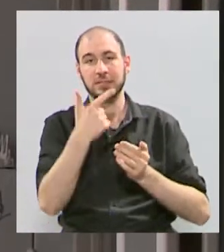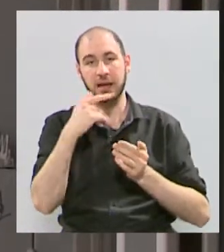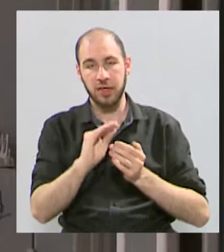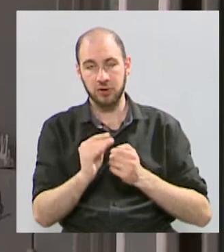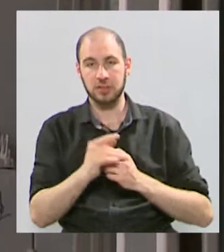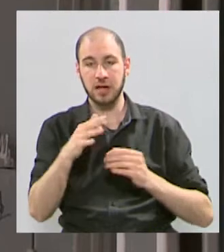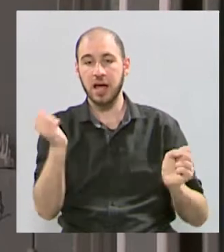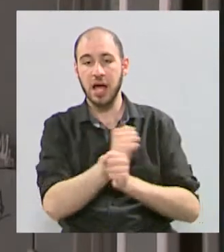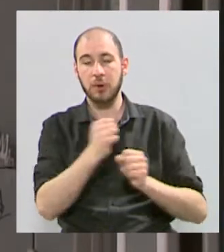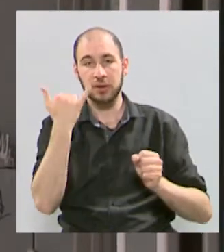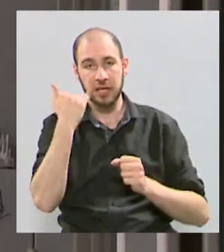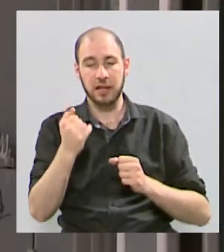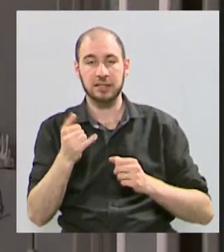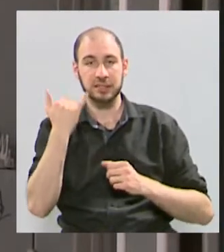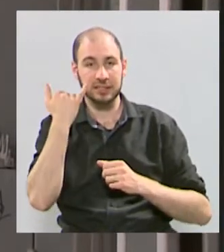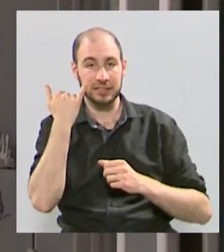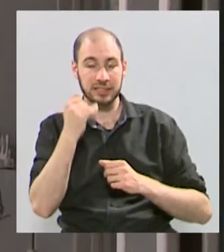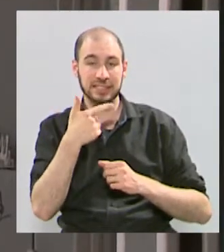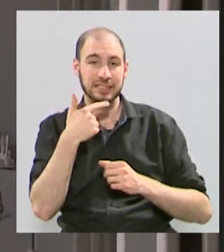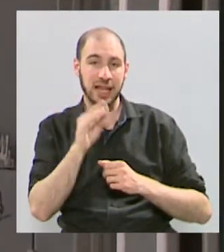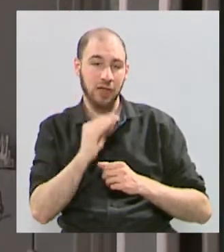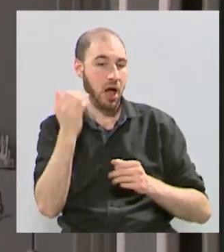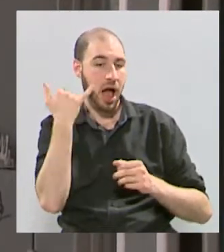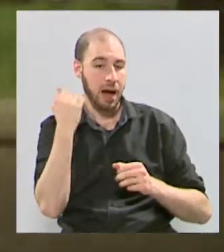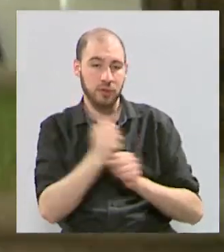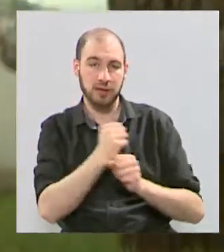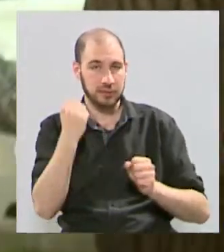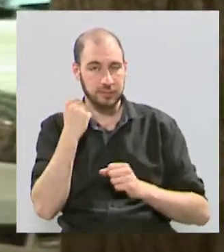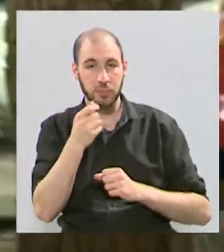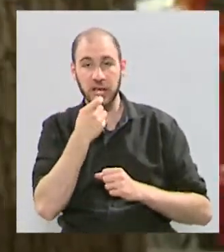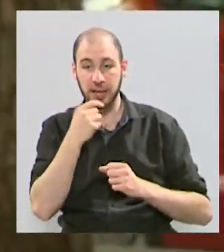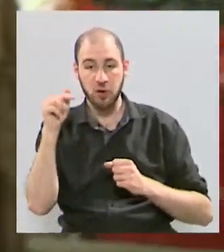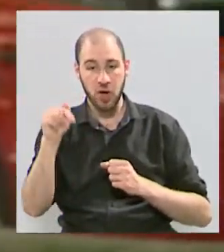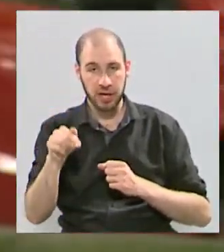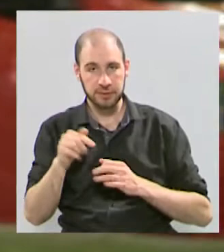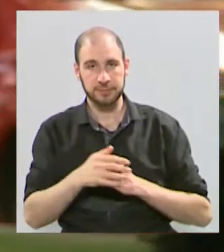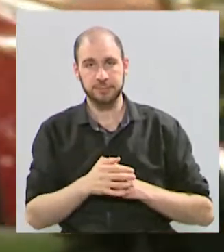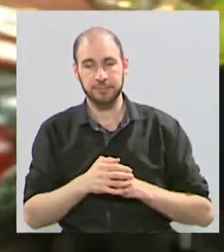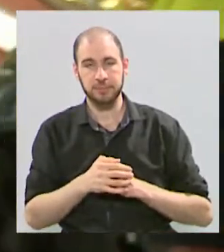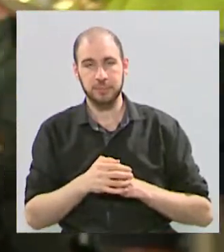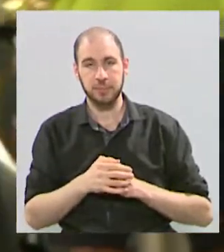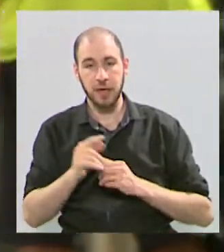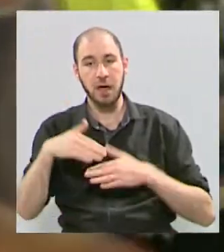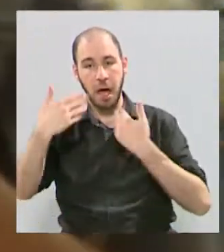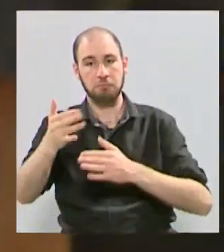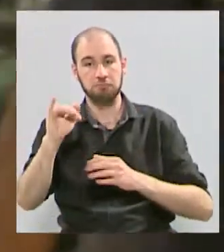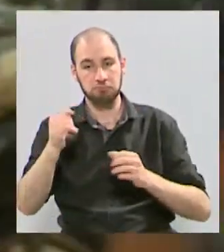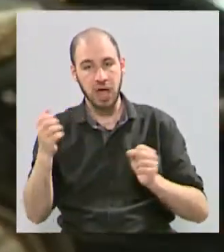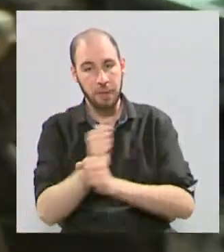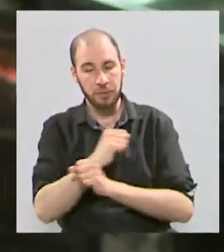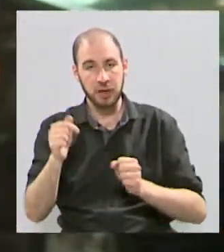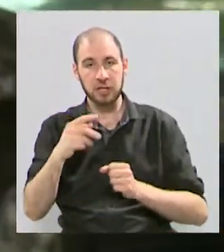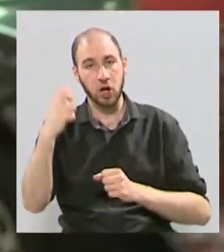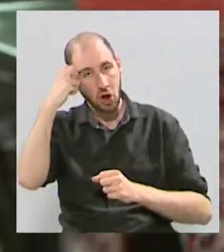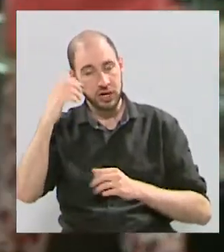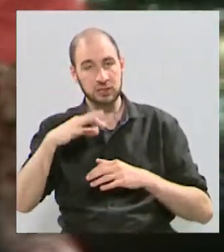que ya cuenta con media sanción en el Senado. En caso de que la iniciativa prospere, esto llegaría al Congreso